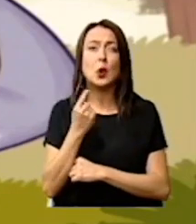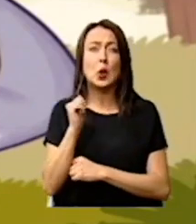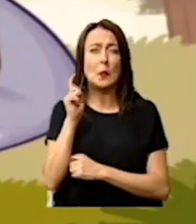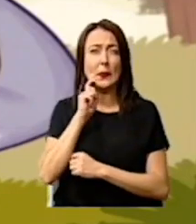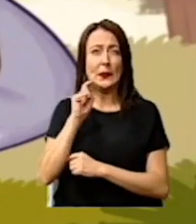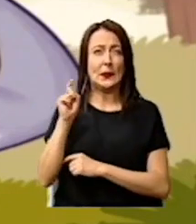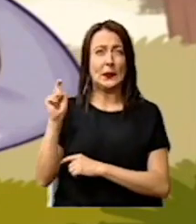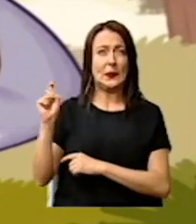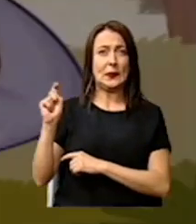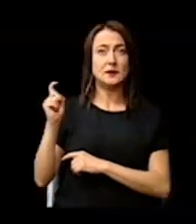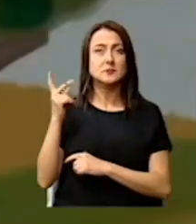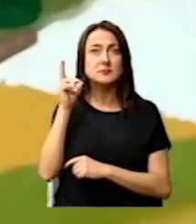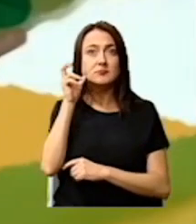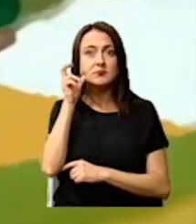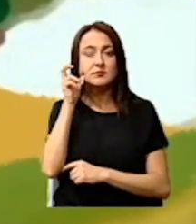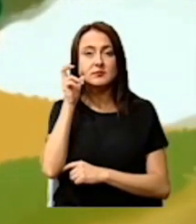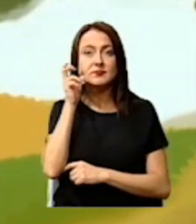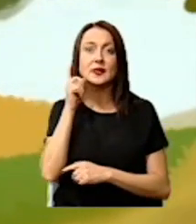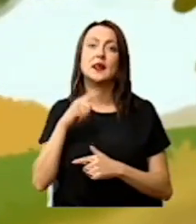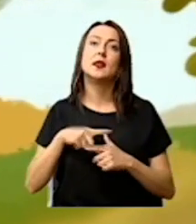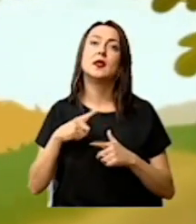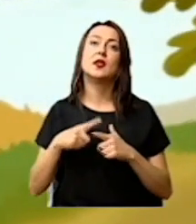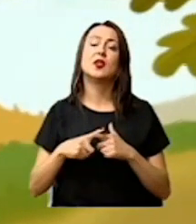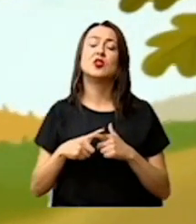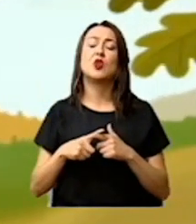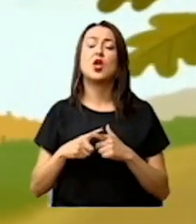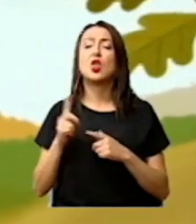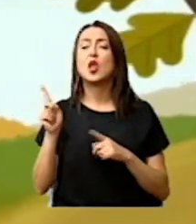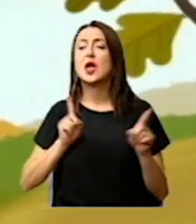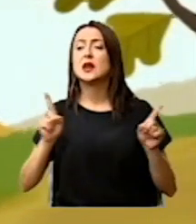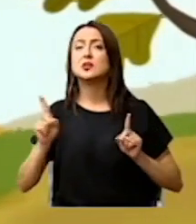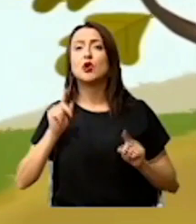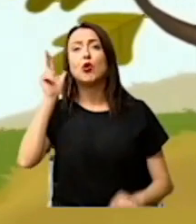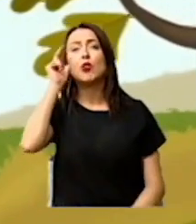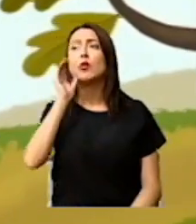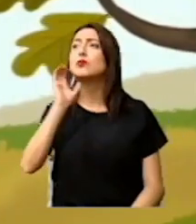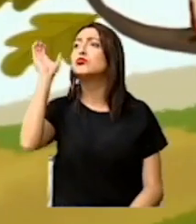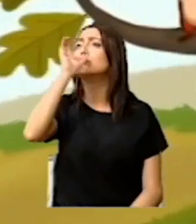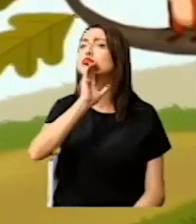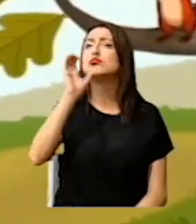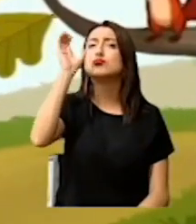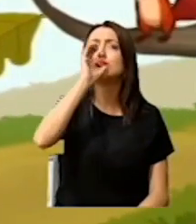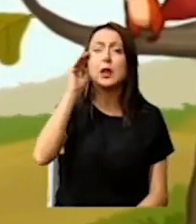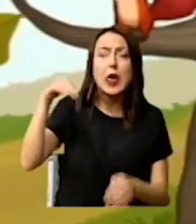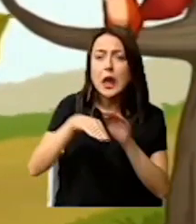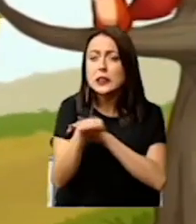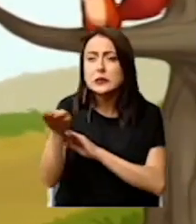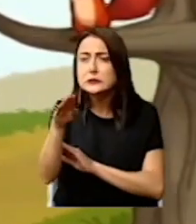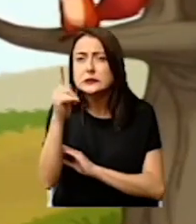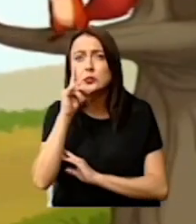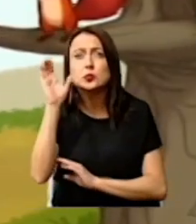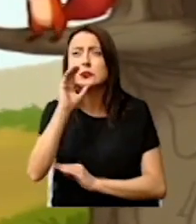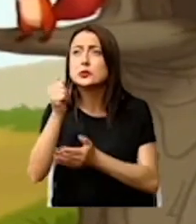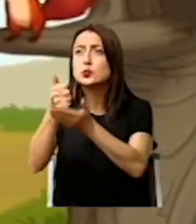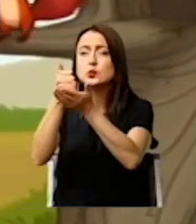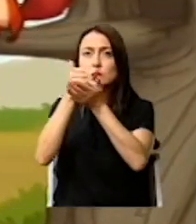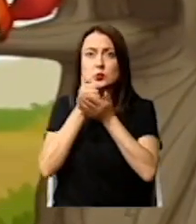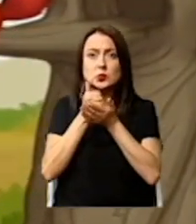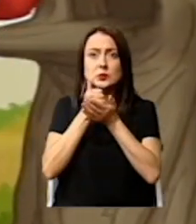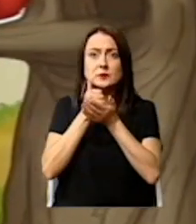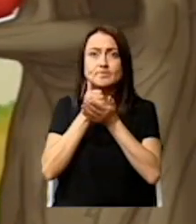silbido. Así que Erizo y Conejo fueron a buscar a Ardilla para pedirle ayuda.